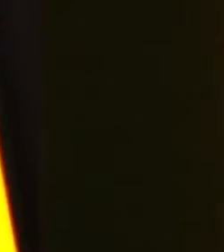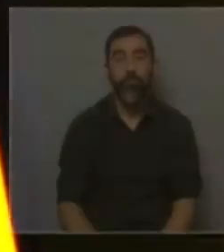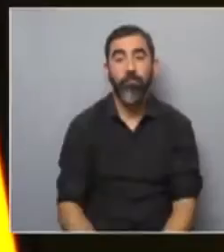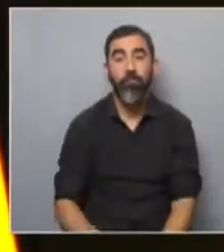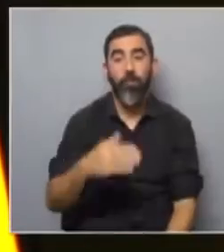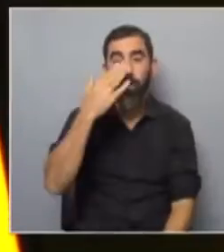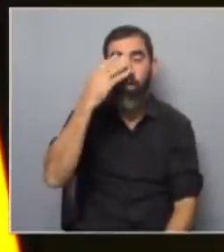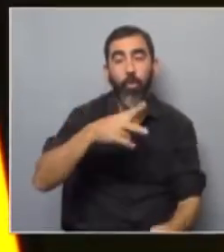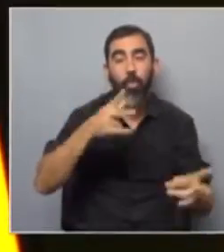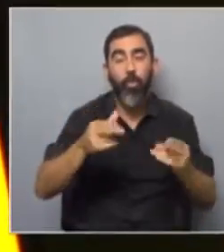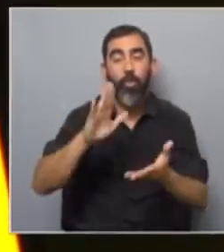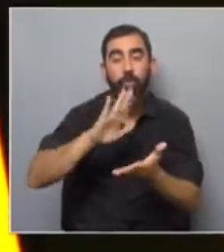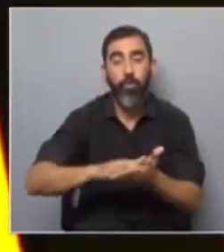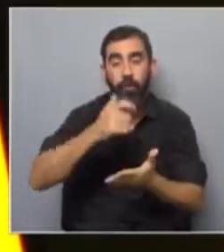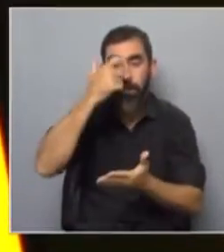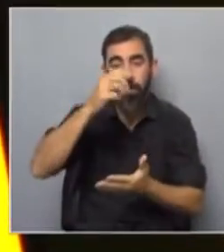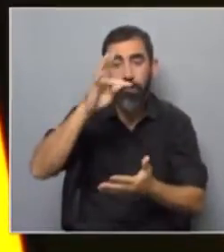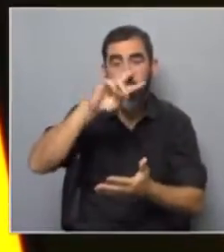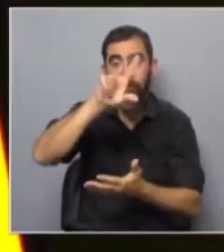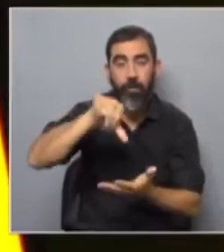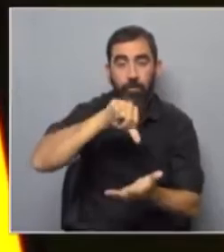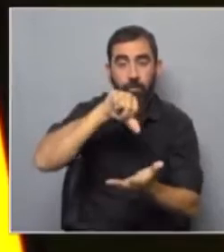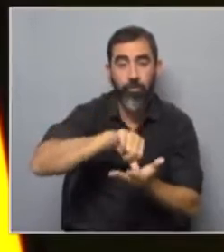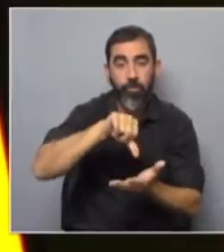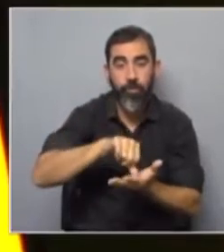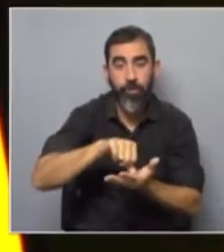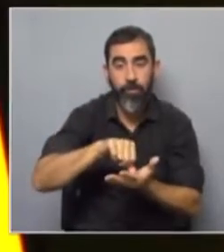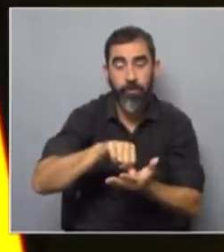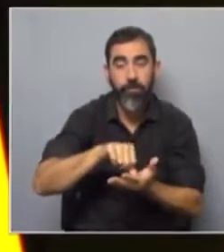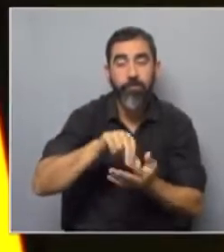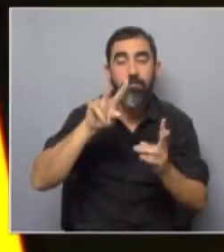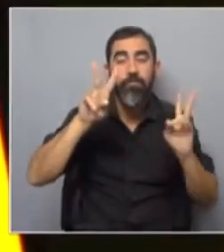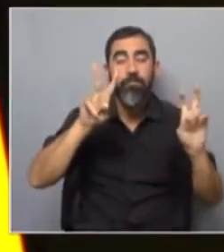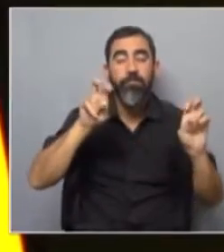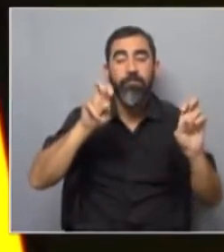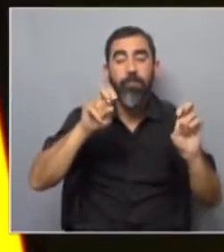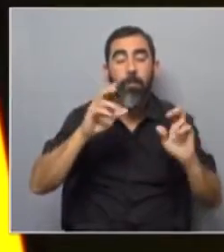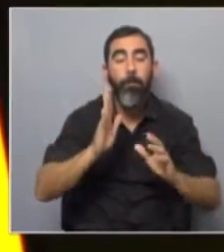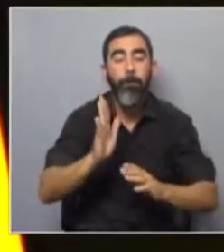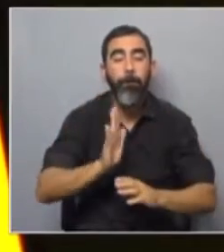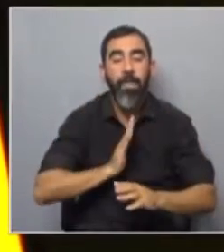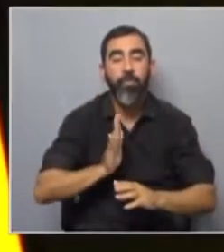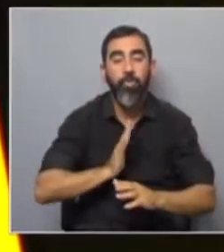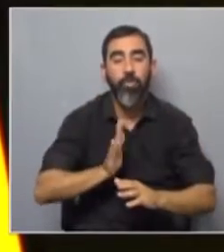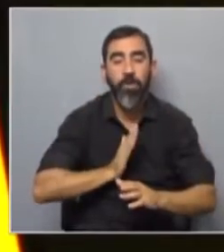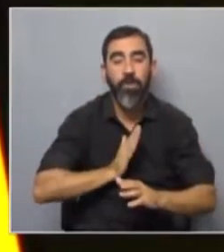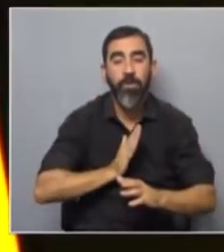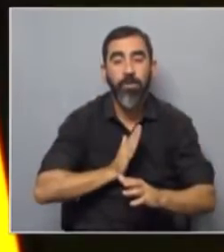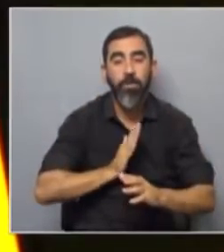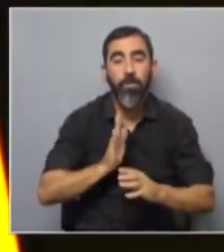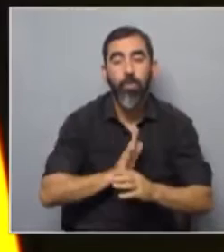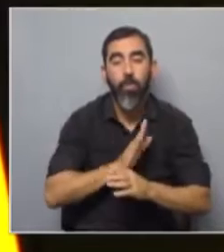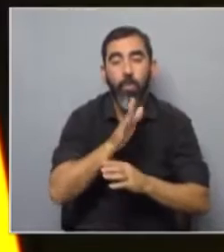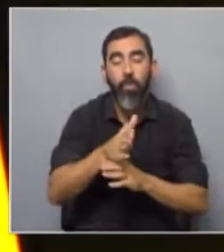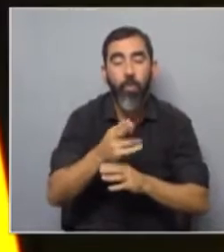último tramo de Sobre Ciencia en TV Ciudad. Y si quieren le voy a llevar esto a un ámbito un poco más personal. Cada vez que asistimos